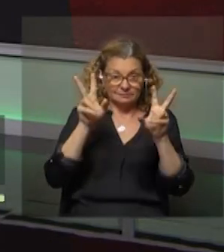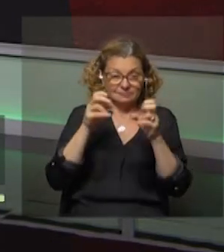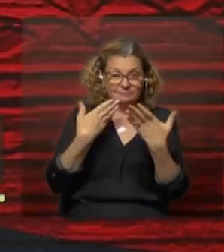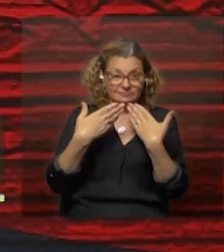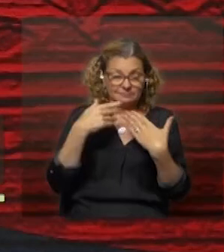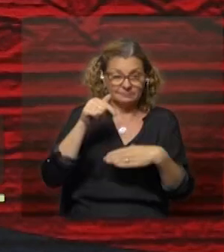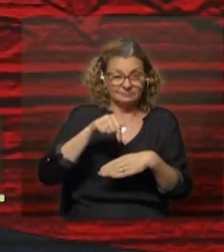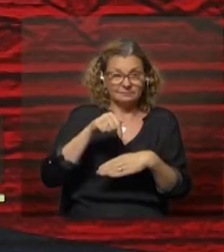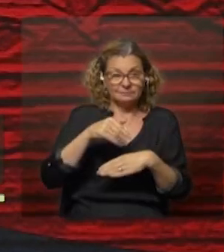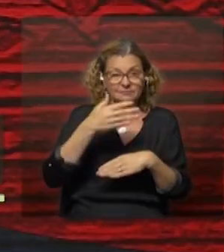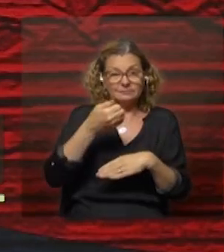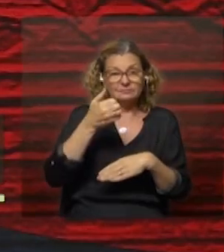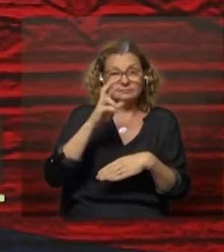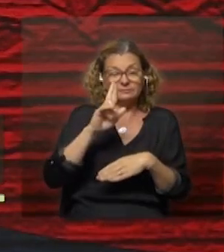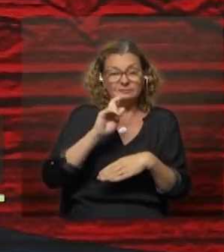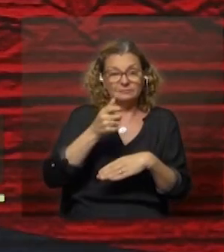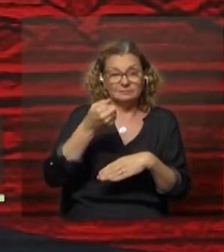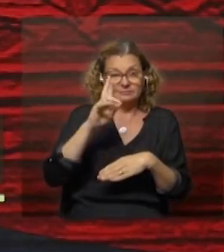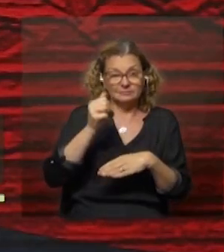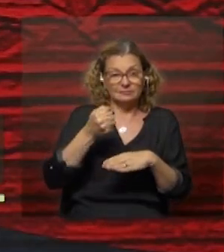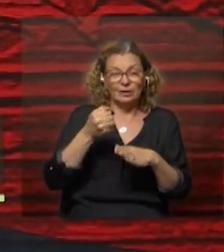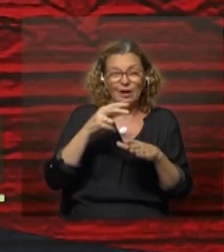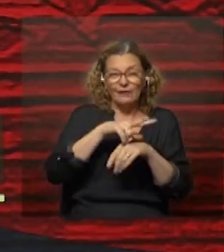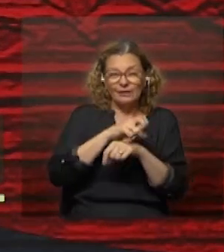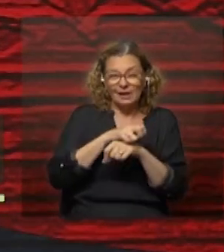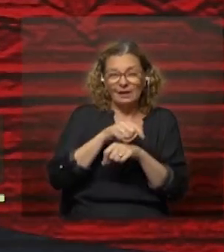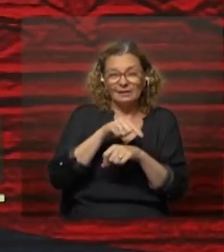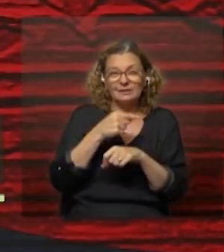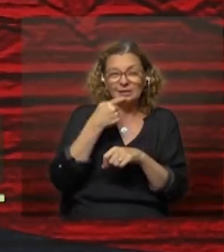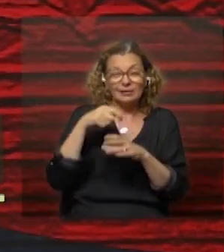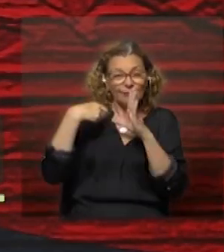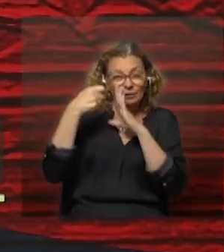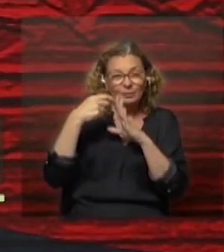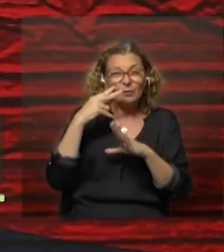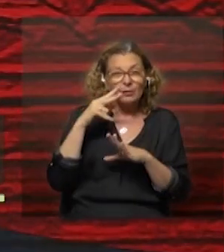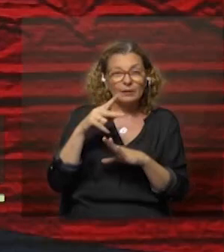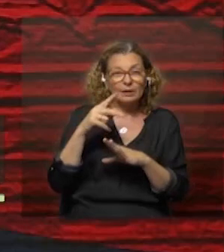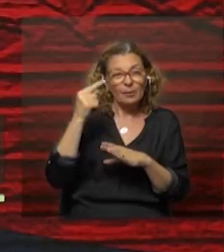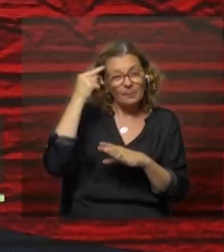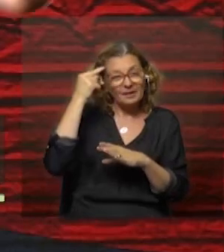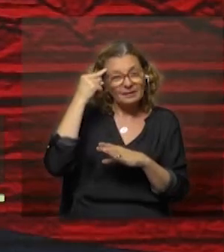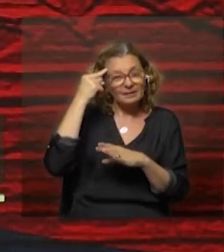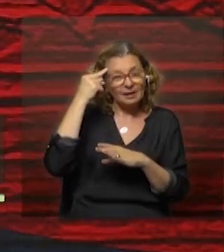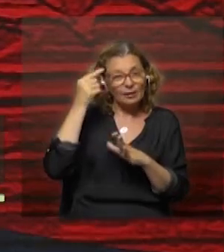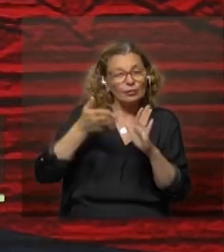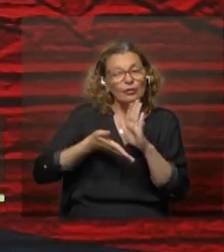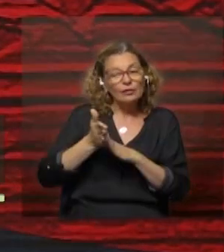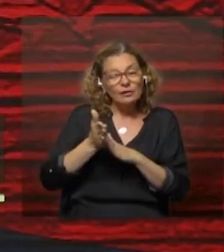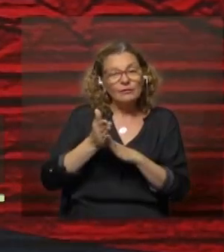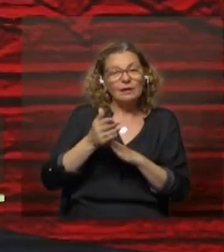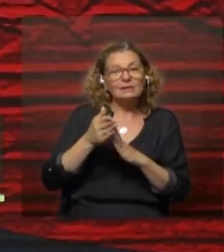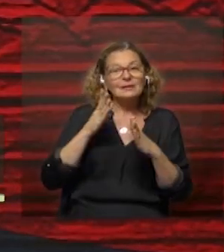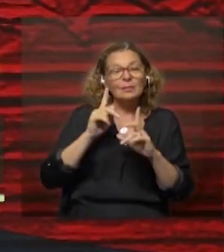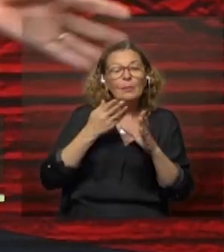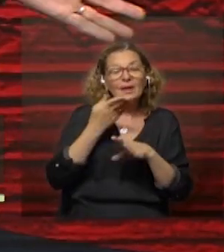habló hoy Mario Vergara con la fiscal de escaso y en este vamos a poder ver cuáles son las reflexiones de Mario Vergara a la salida y también los